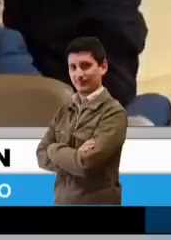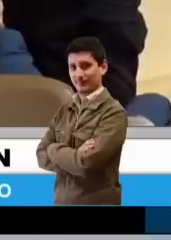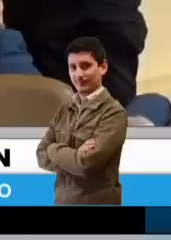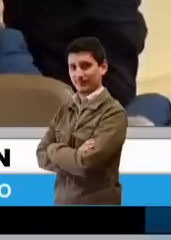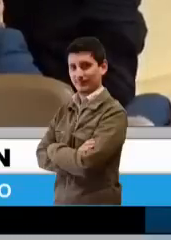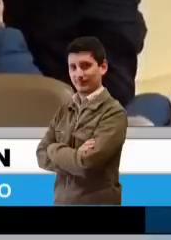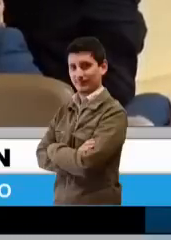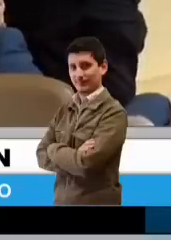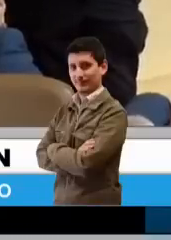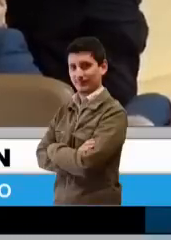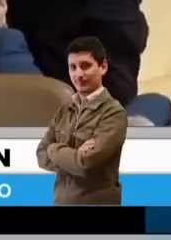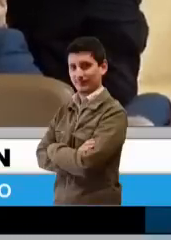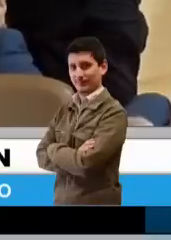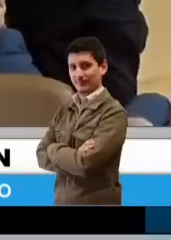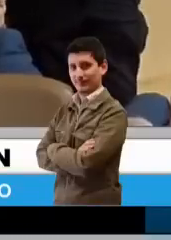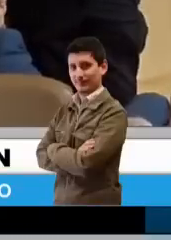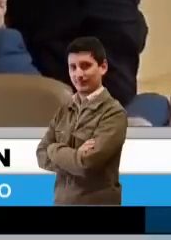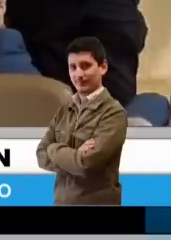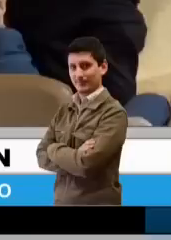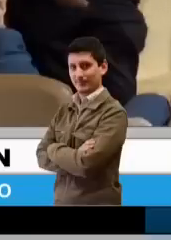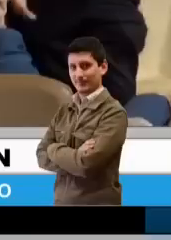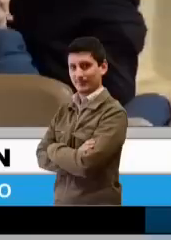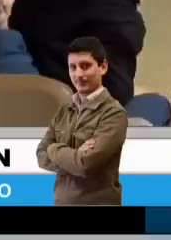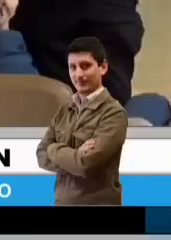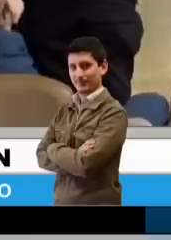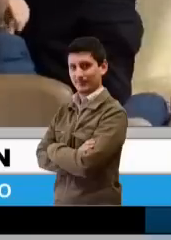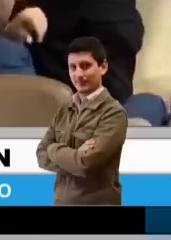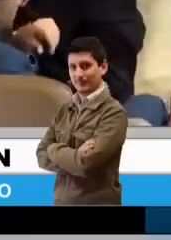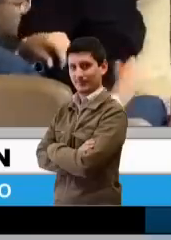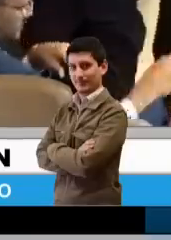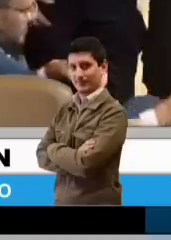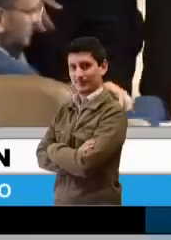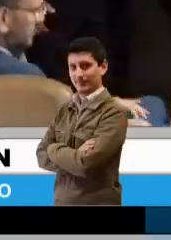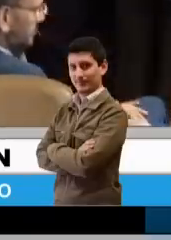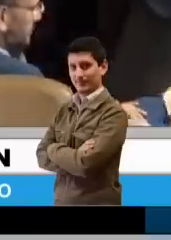decisión. Algunos dicen que podría negociar con la oposición,